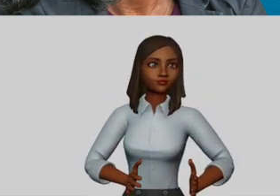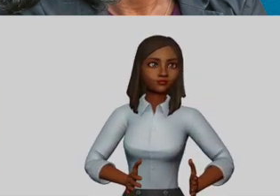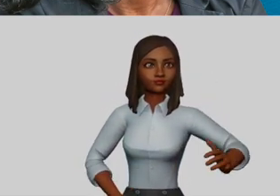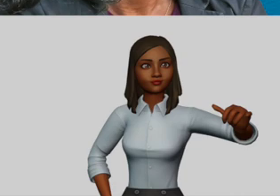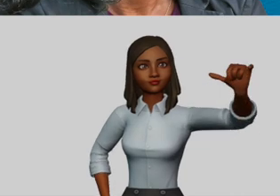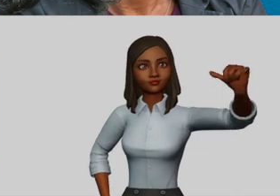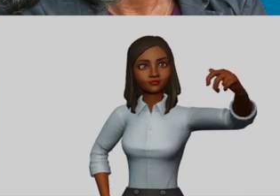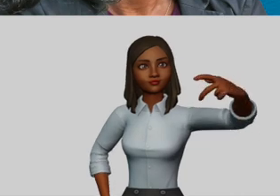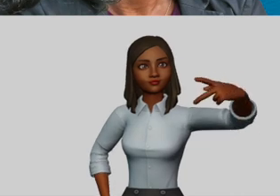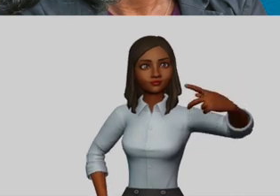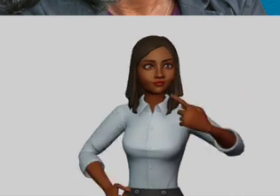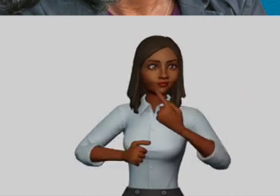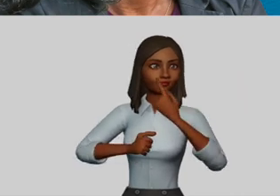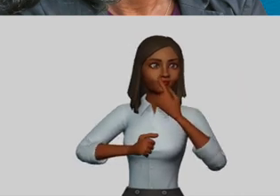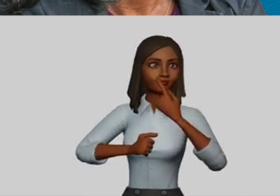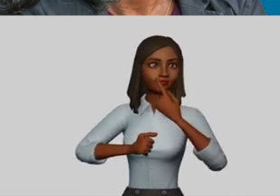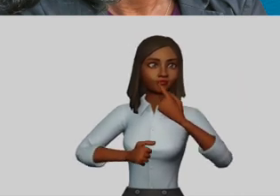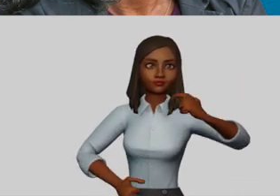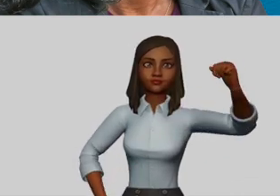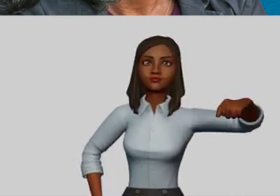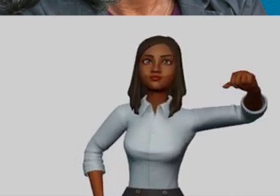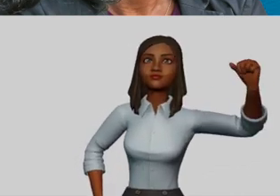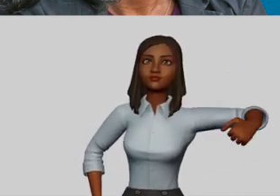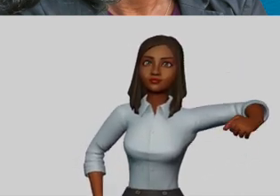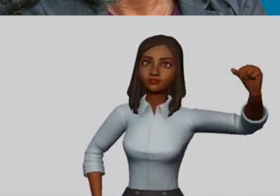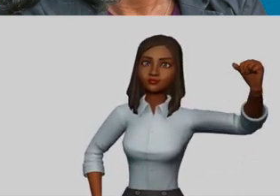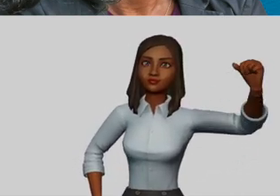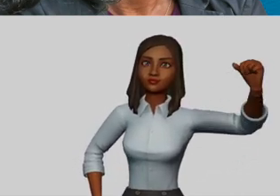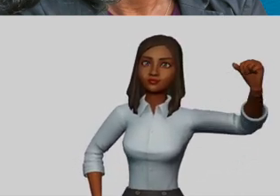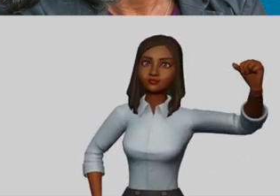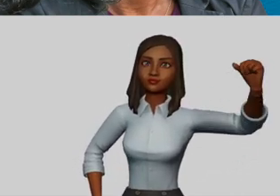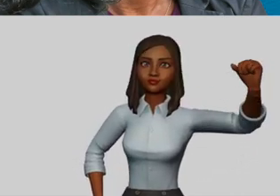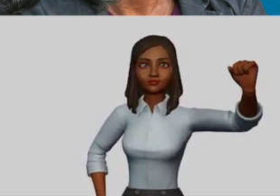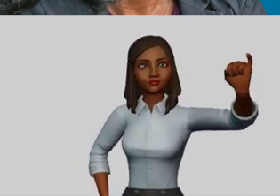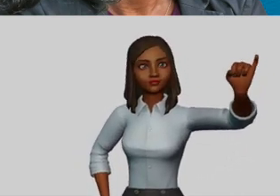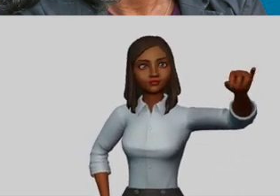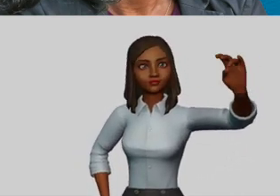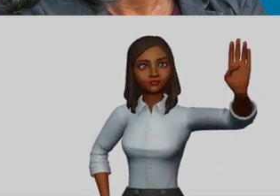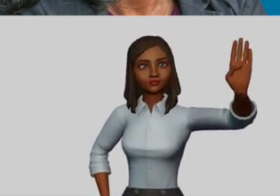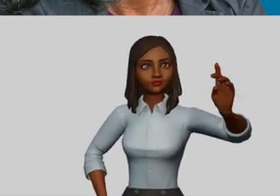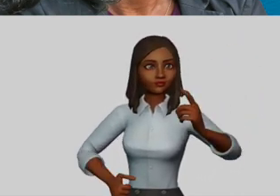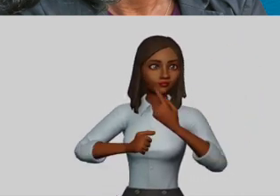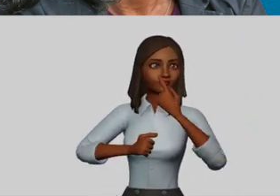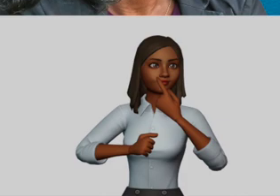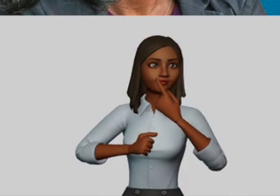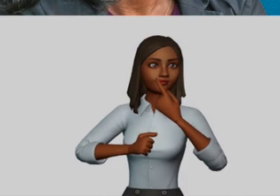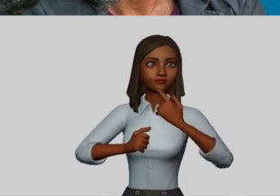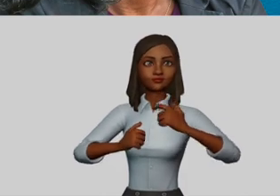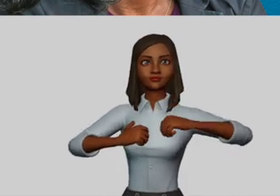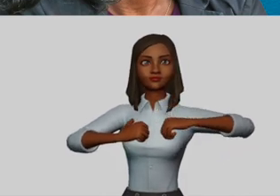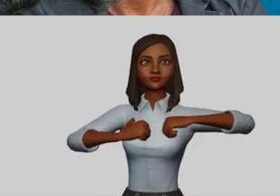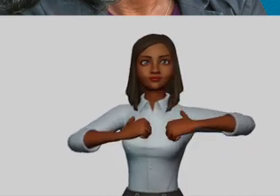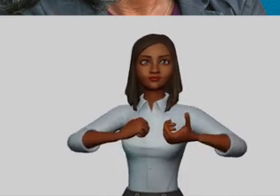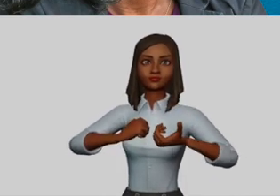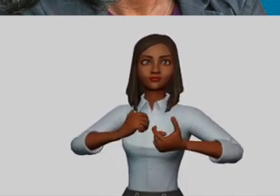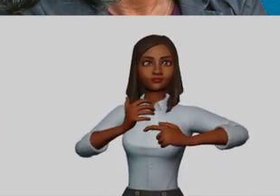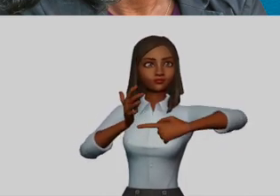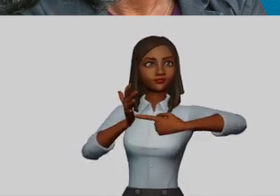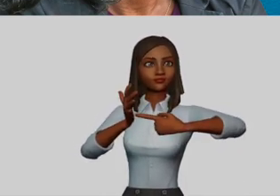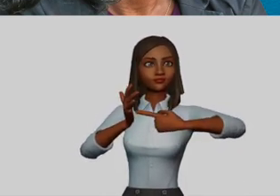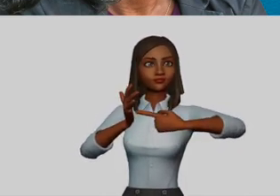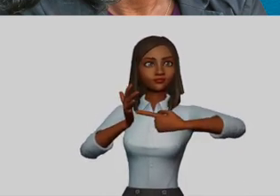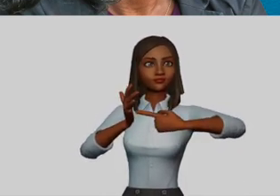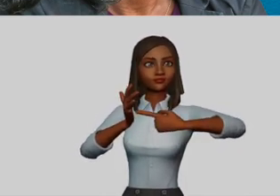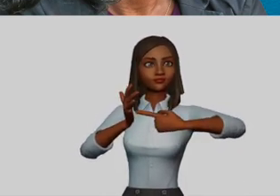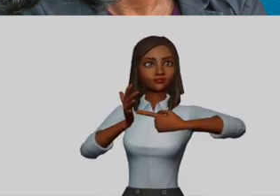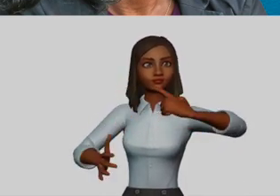poco qué tú hacías dentro de la institución. Entonces entré a la institución y ahí fue que aprendí de Python, R, o sea,